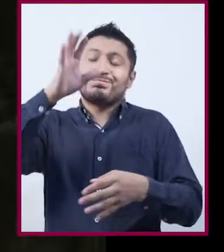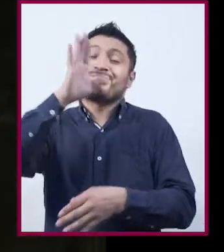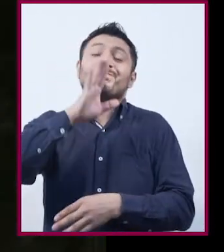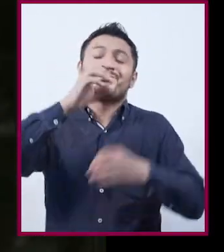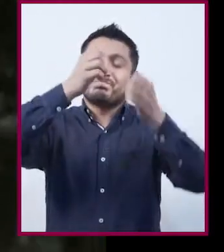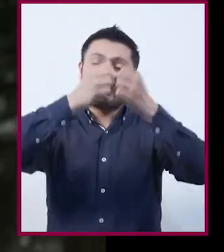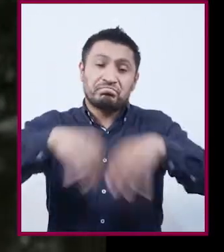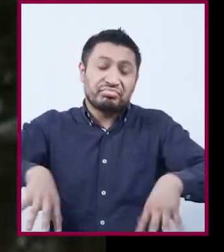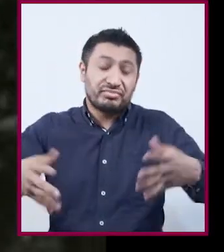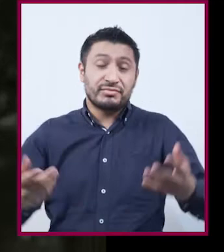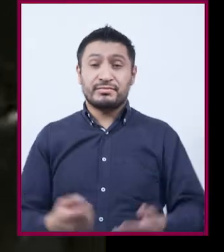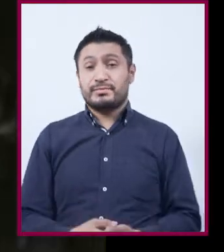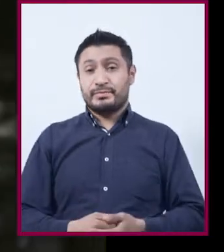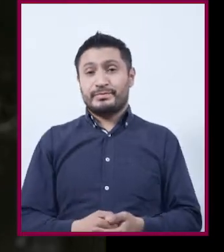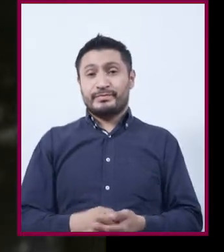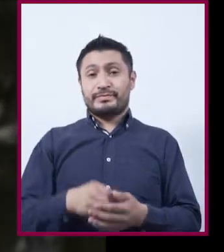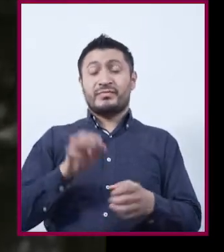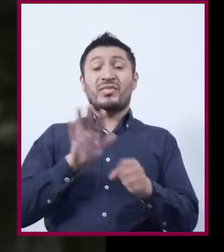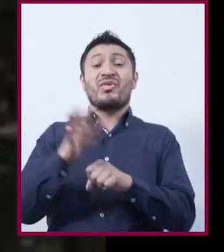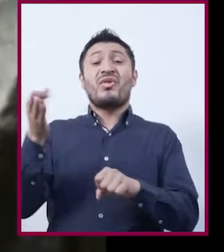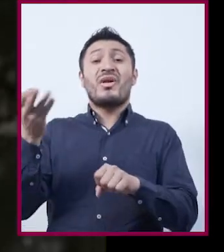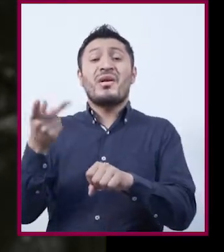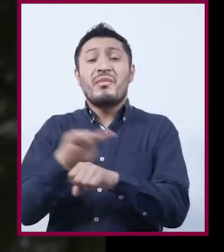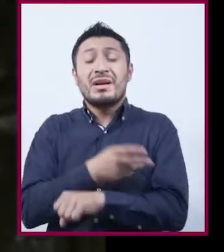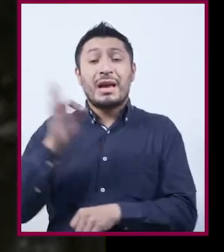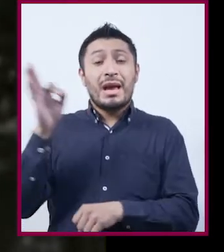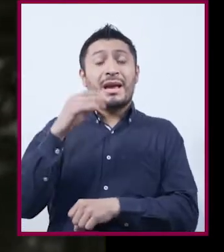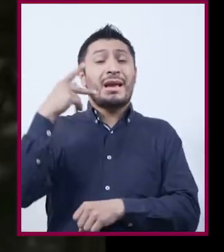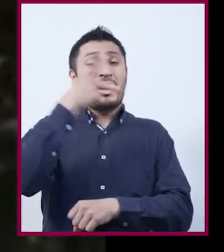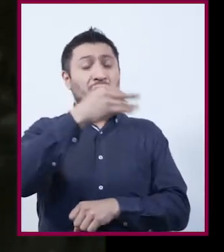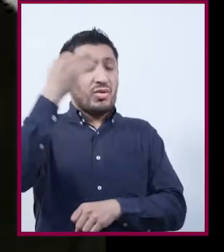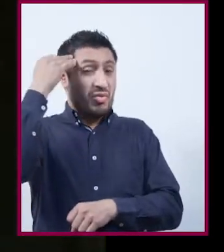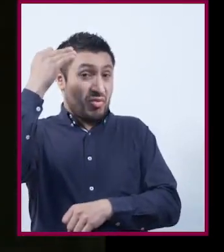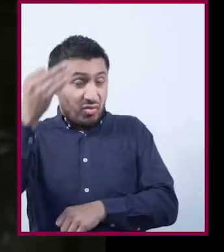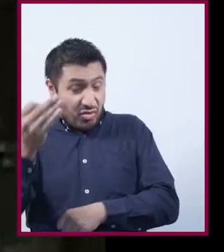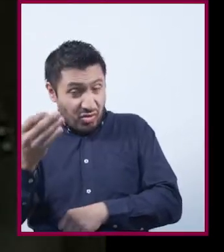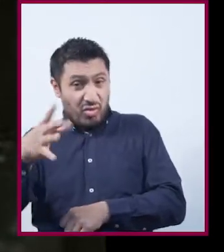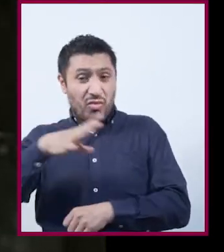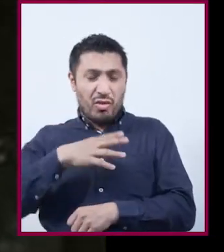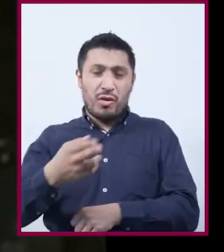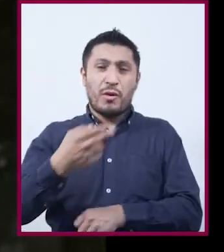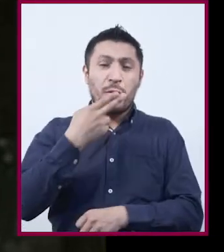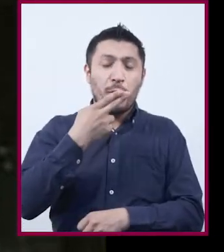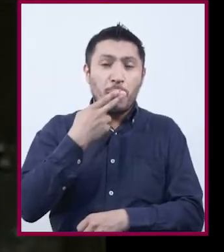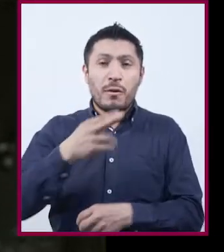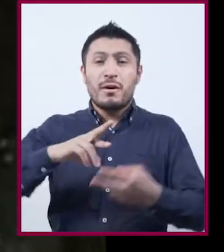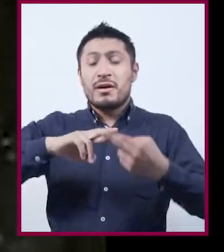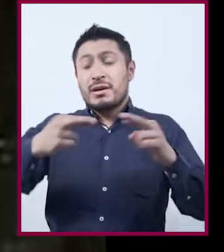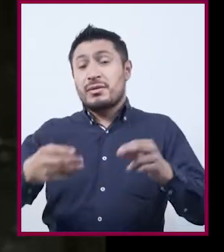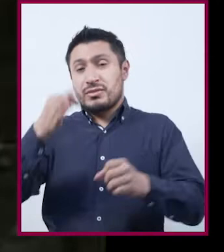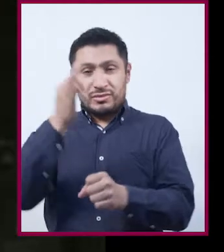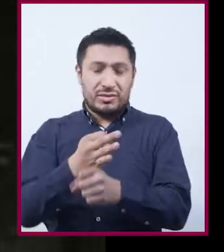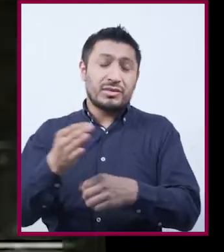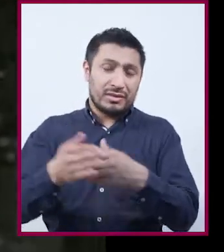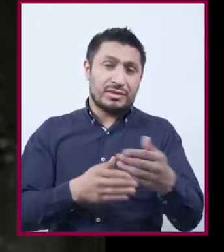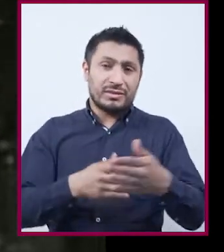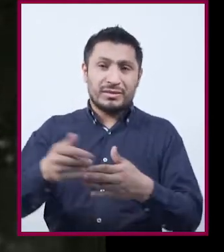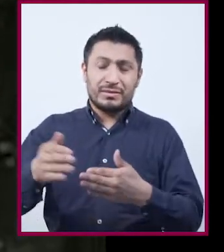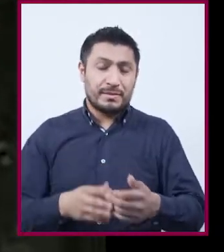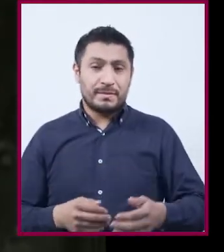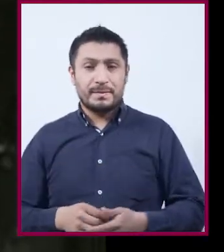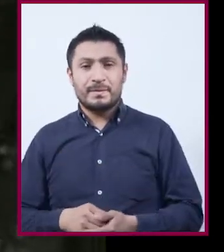comercial de América. ¿Qué hubiera pasado si en aquella época hubieran contado con los recursos meteorológicos que